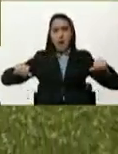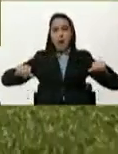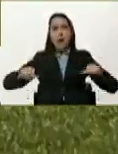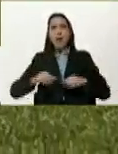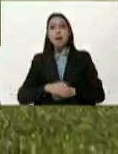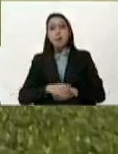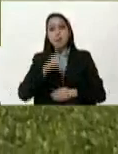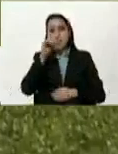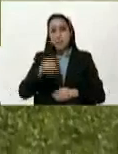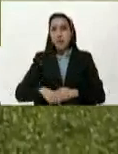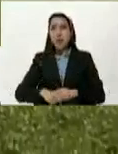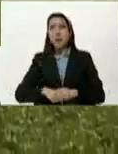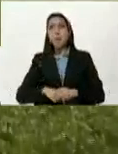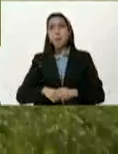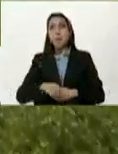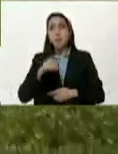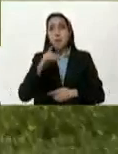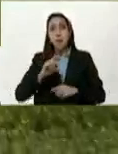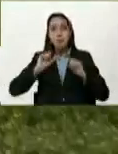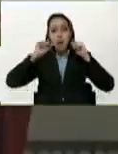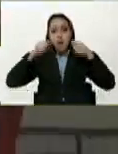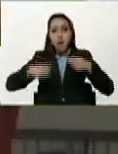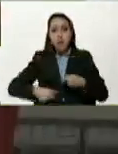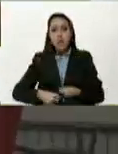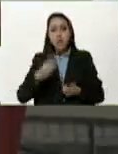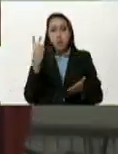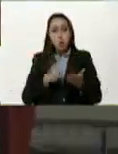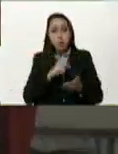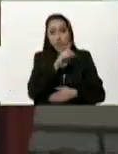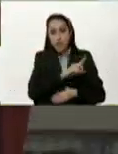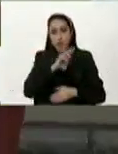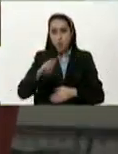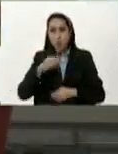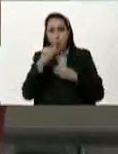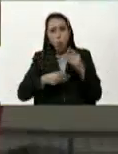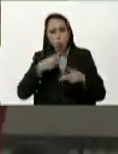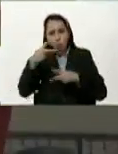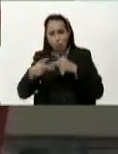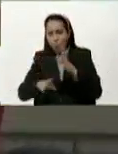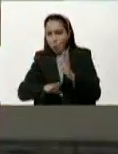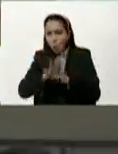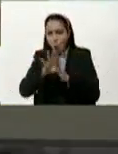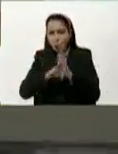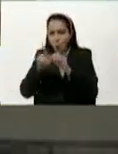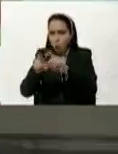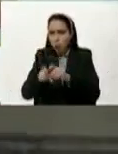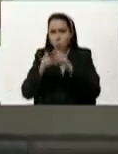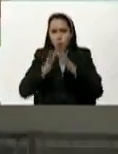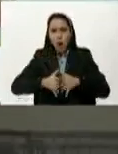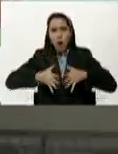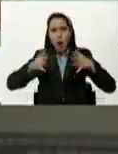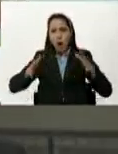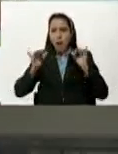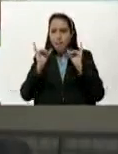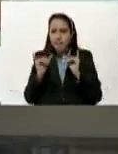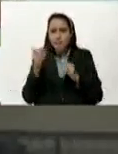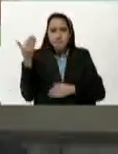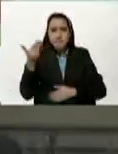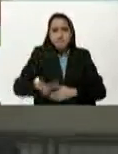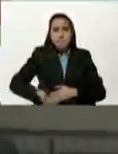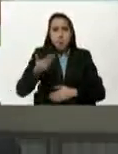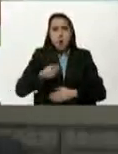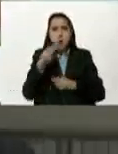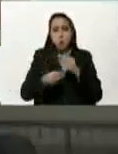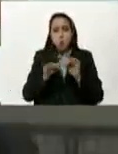hemos venido desde el año 2014 haciendo un proceso de desarrollo del cultivo intensivo de la soya arrancando con 600